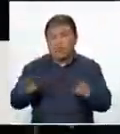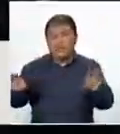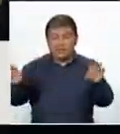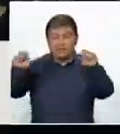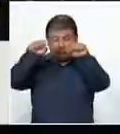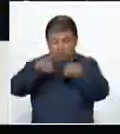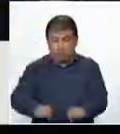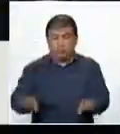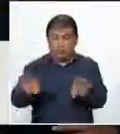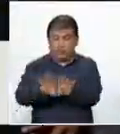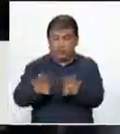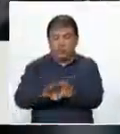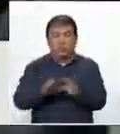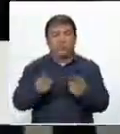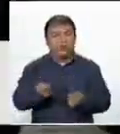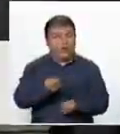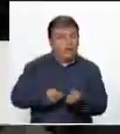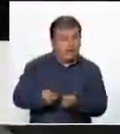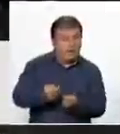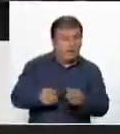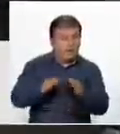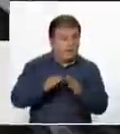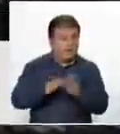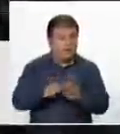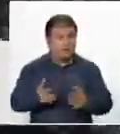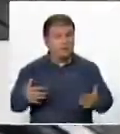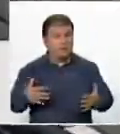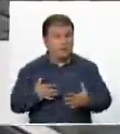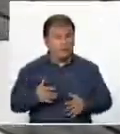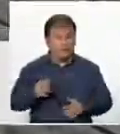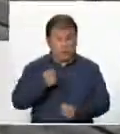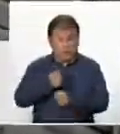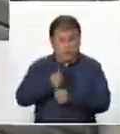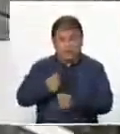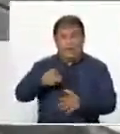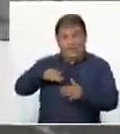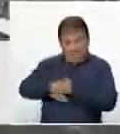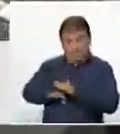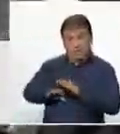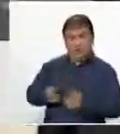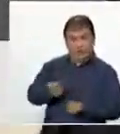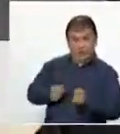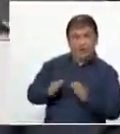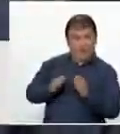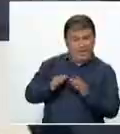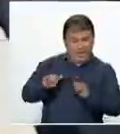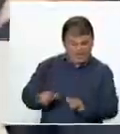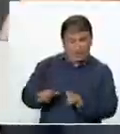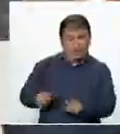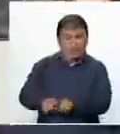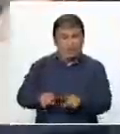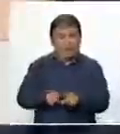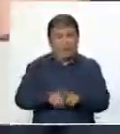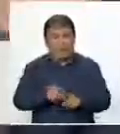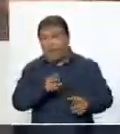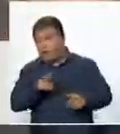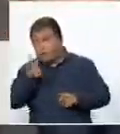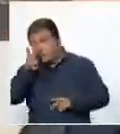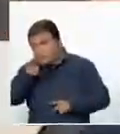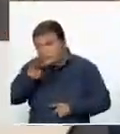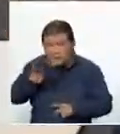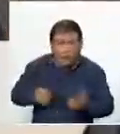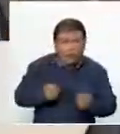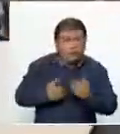sus locales por temor, algunos con trabajadores adentro se quedaron también. Otros han decidido salir a observar por ahí cómo